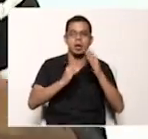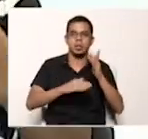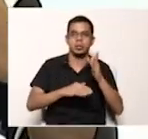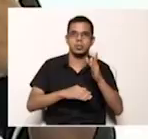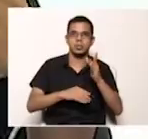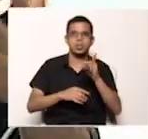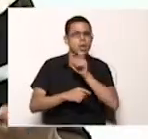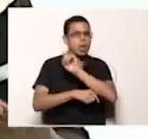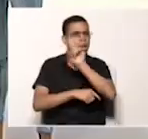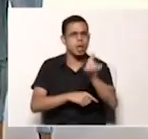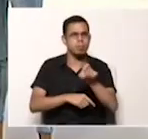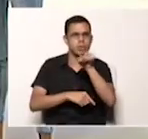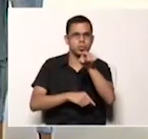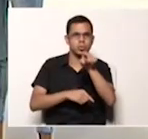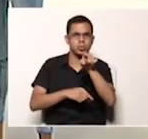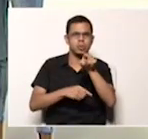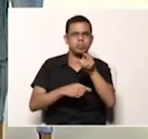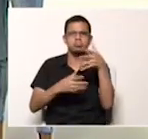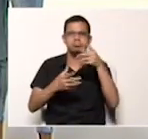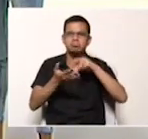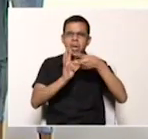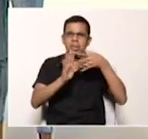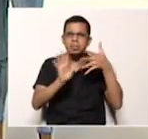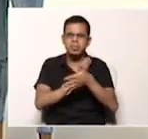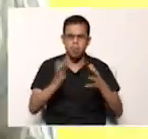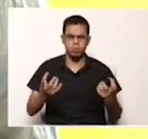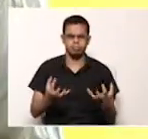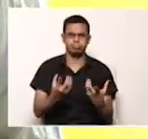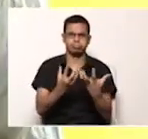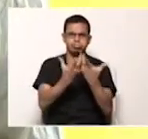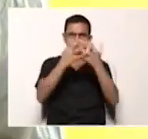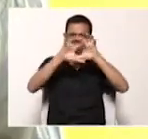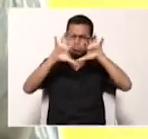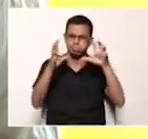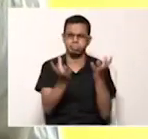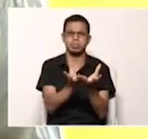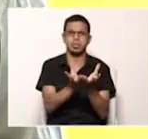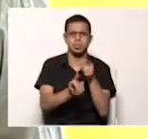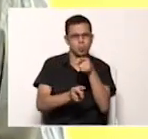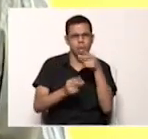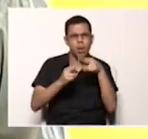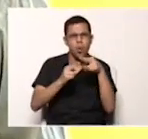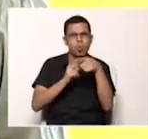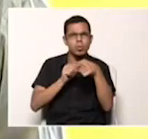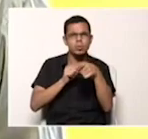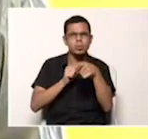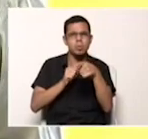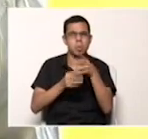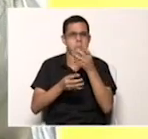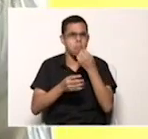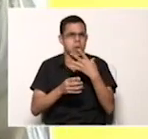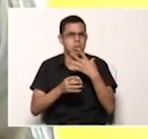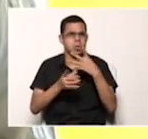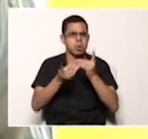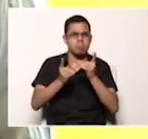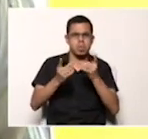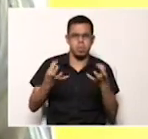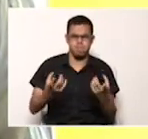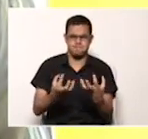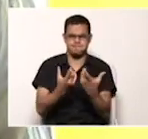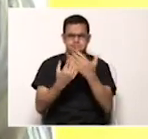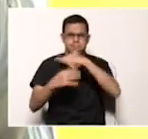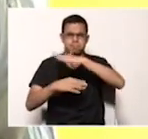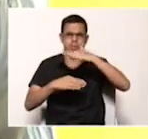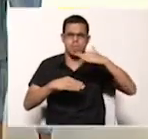lo que es calentamiento global? ¿Es el cambio de esta temperatura de la atmósfera, de los océanos, afecta